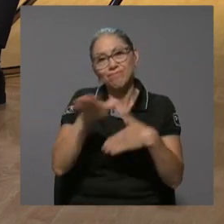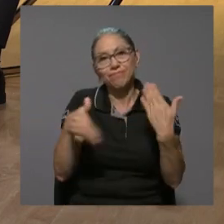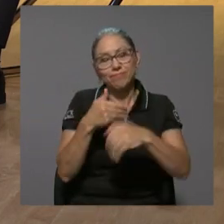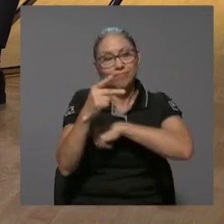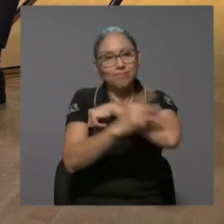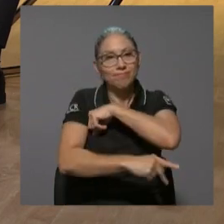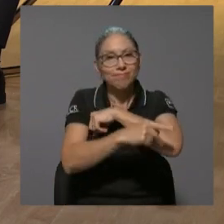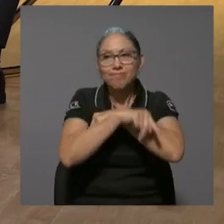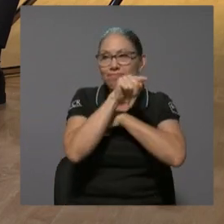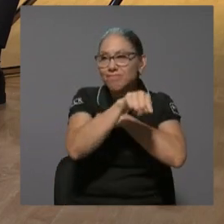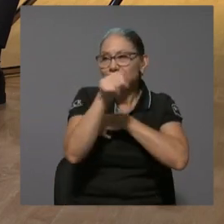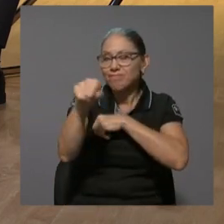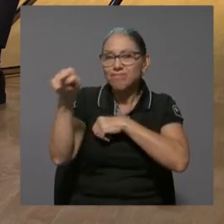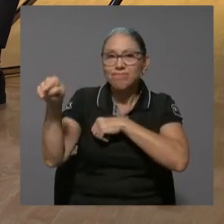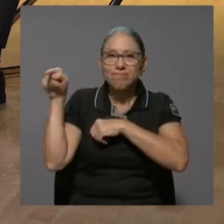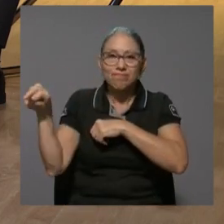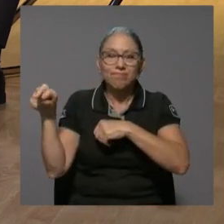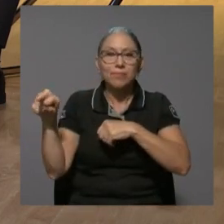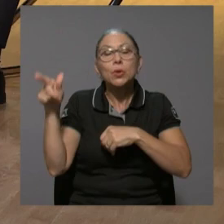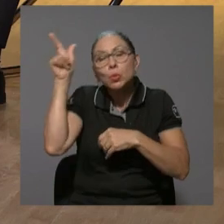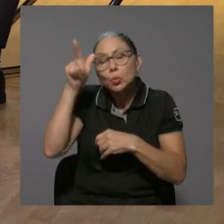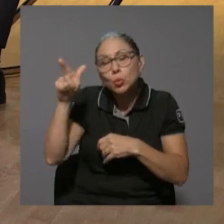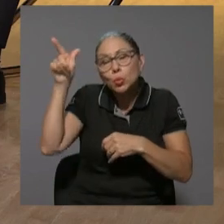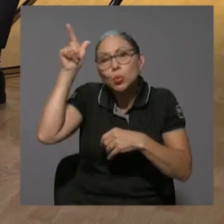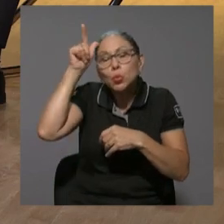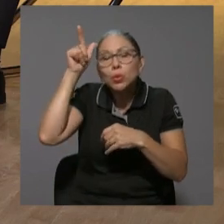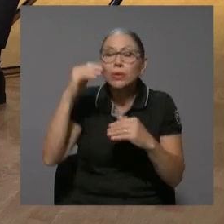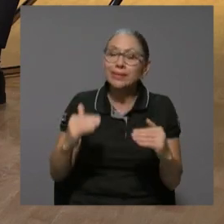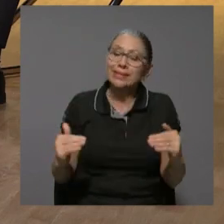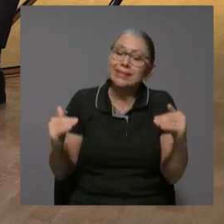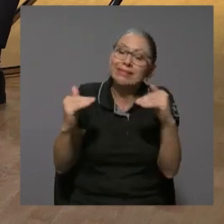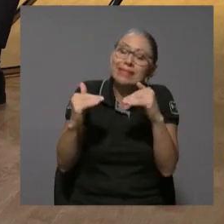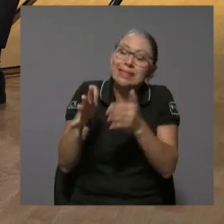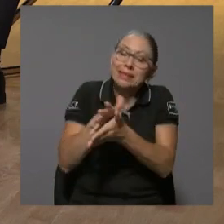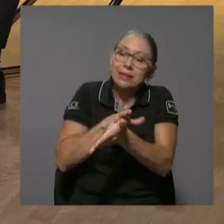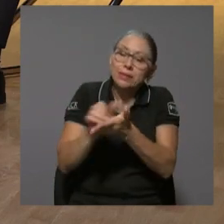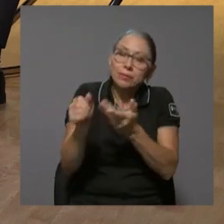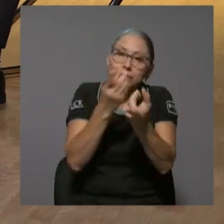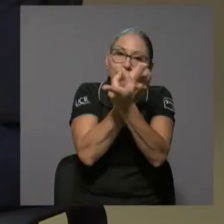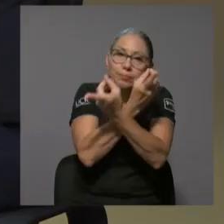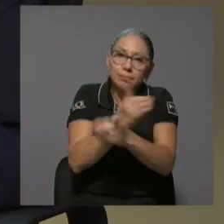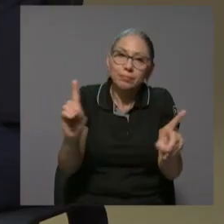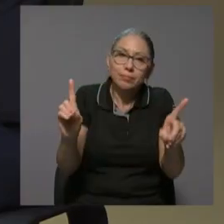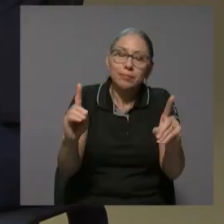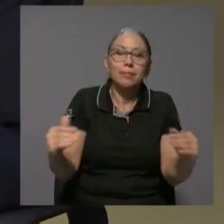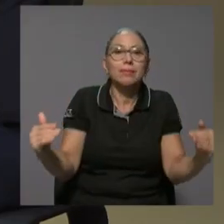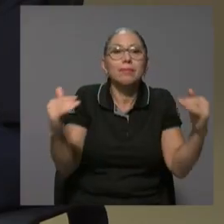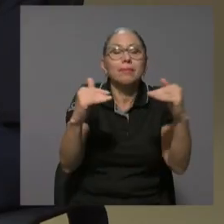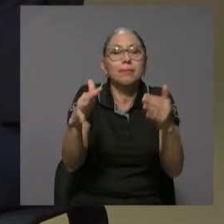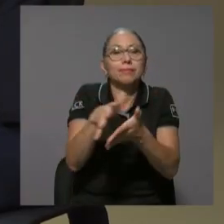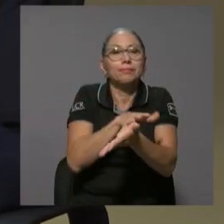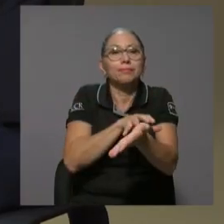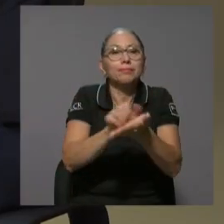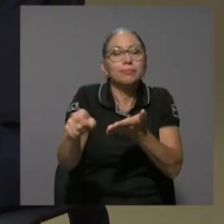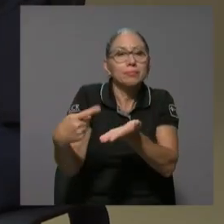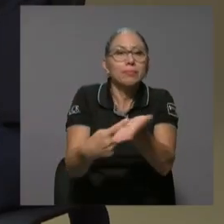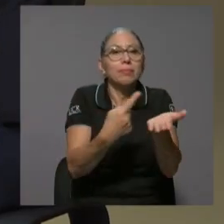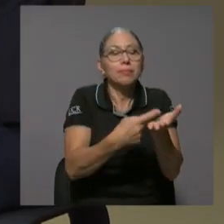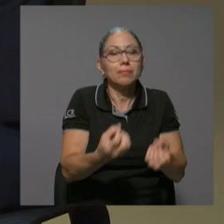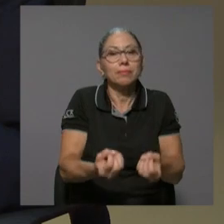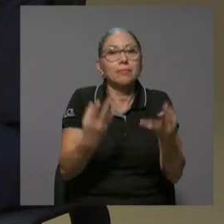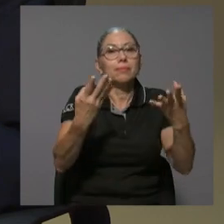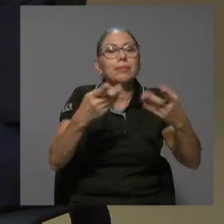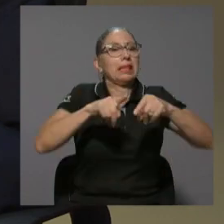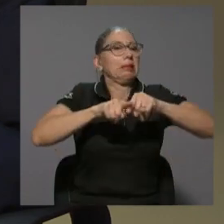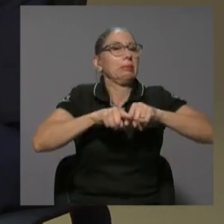Por supuesto que el grado de deterioro democrático, el grado de deterioro del debate público varía según los países. Digamos, yo me atrevería a